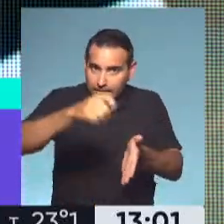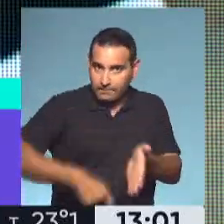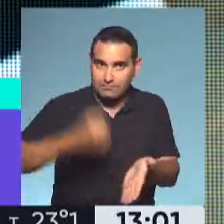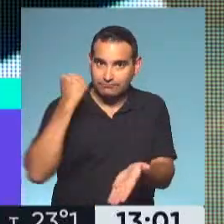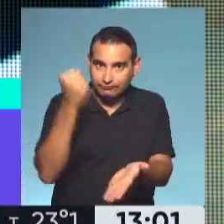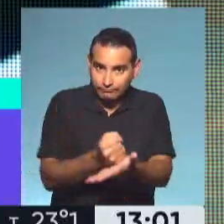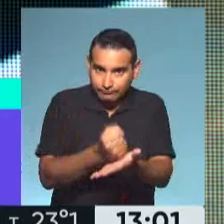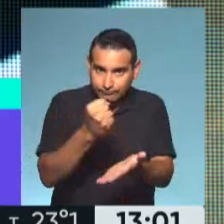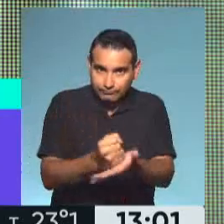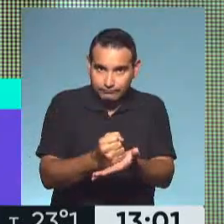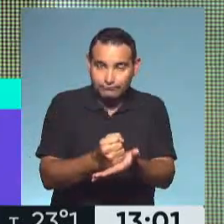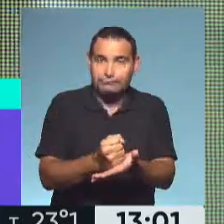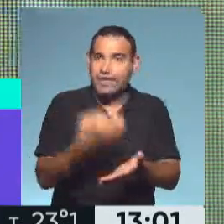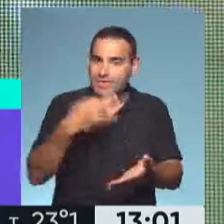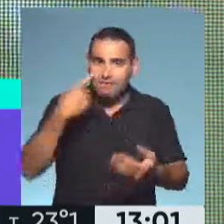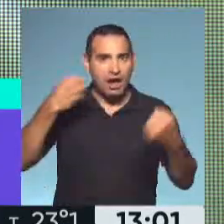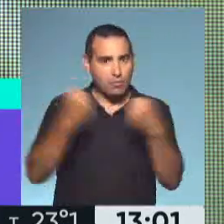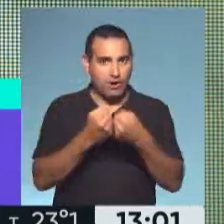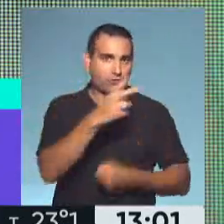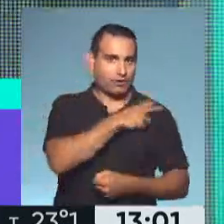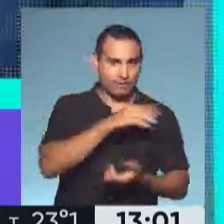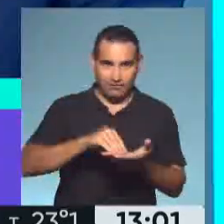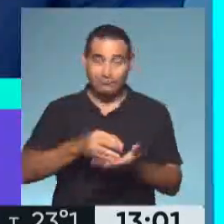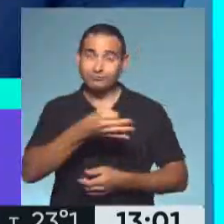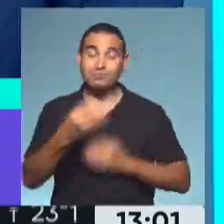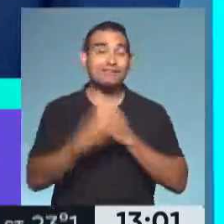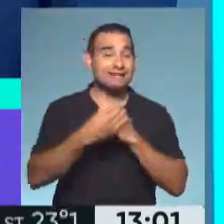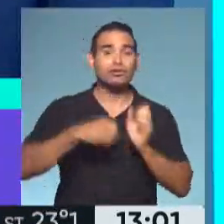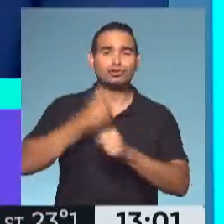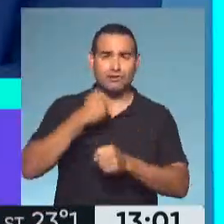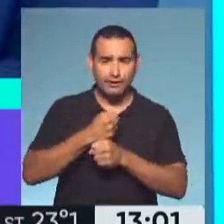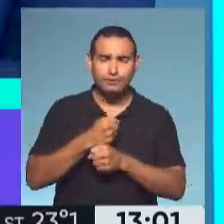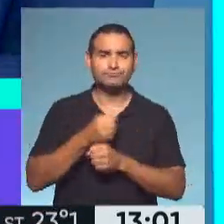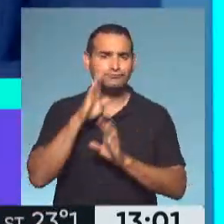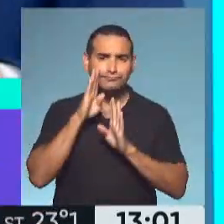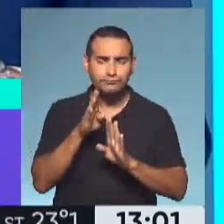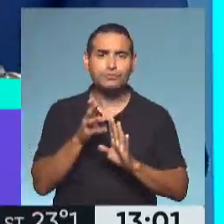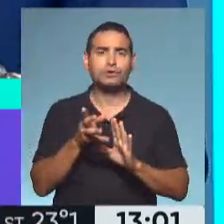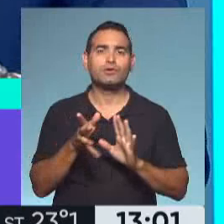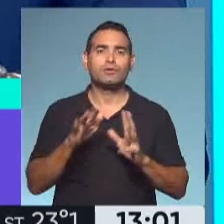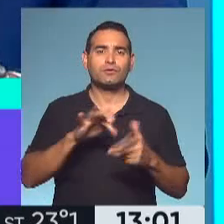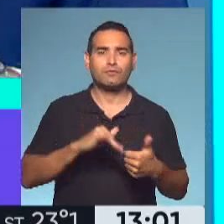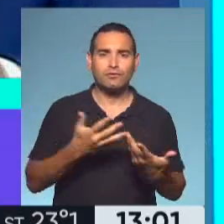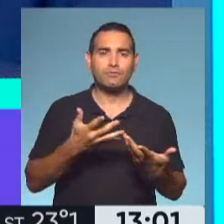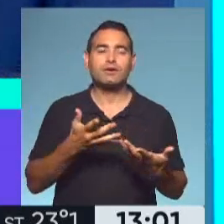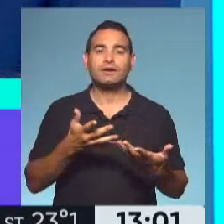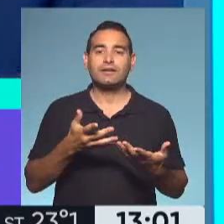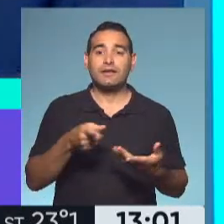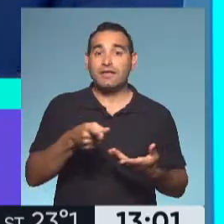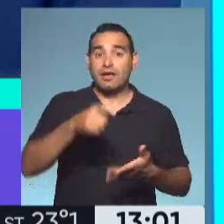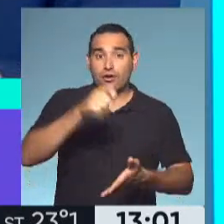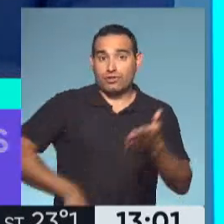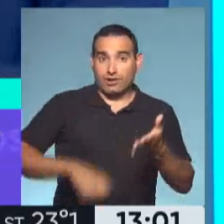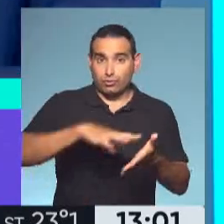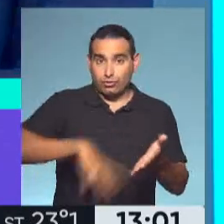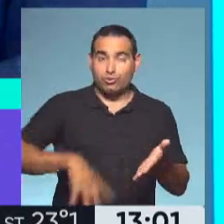que haber un acuerdo entre ambas partes, ¿no? El Ministerio de Trabajo está trabajando en un modelo marco que es el contrato.